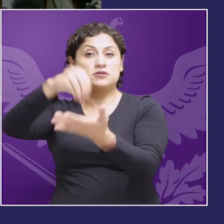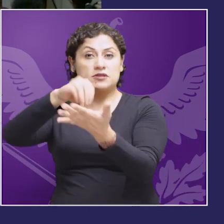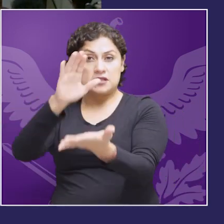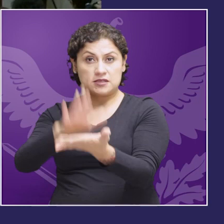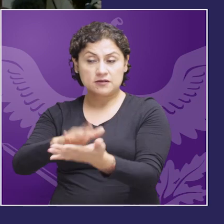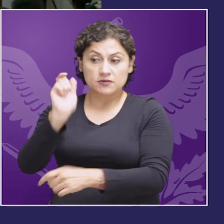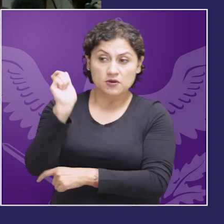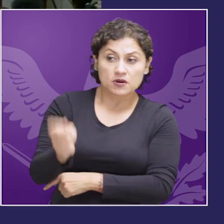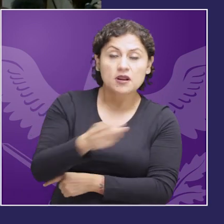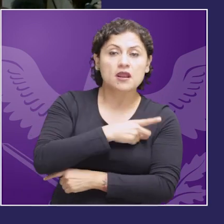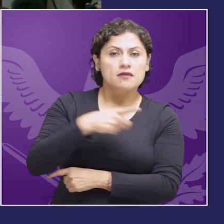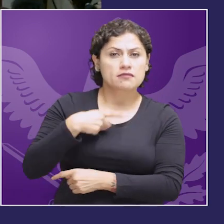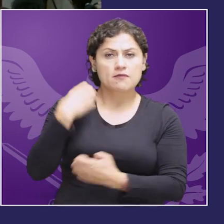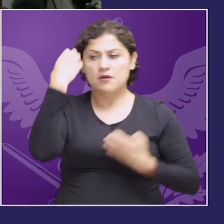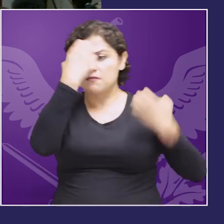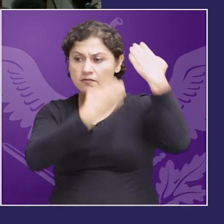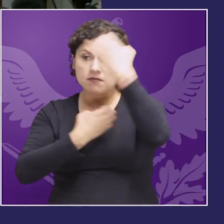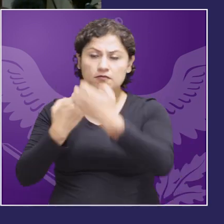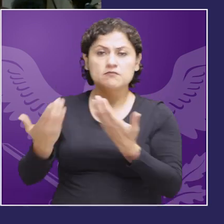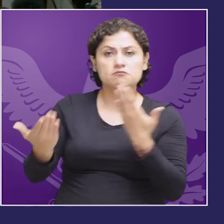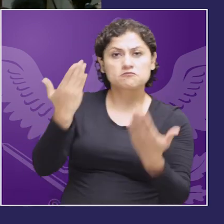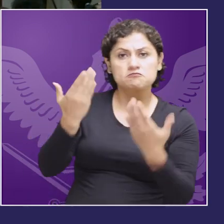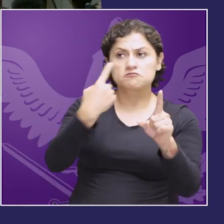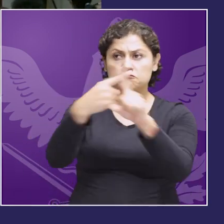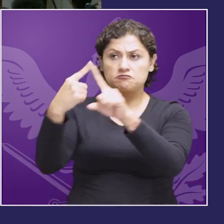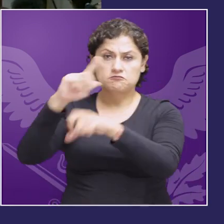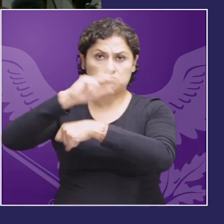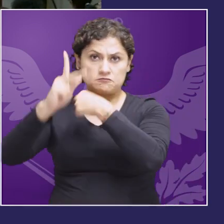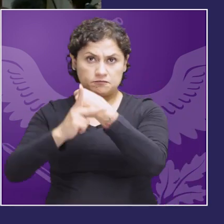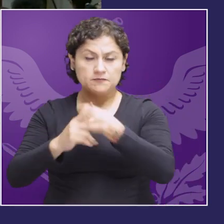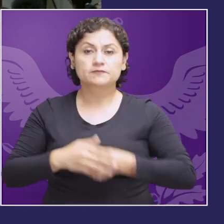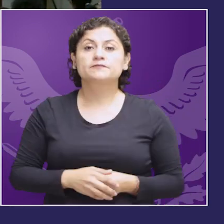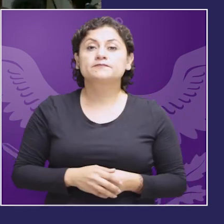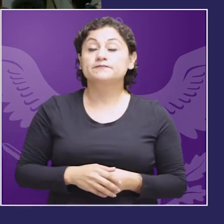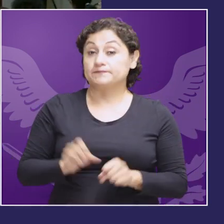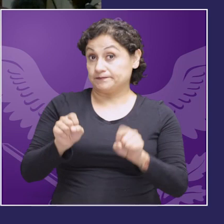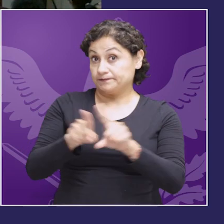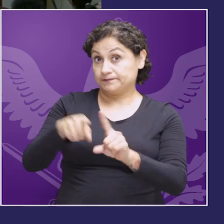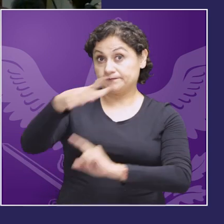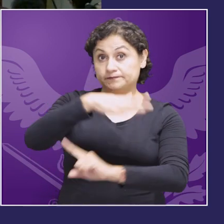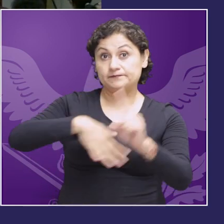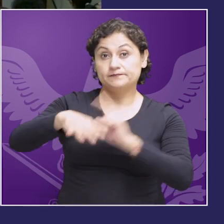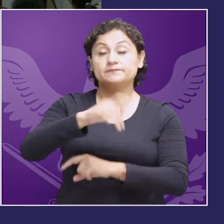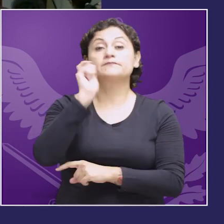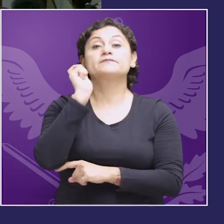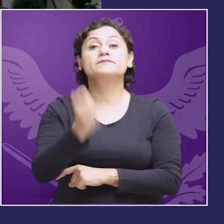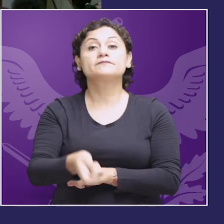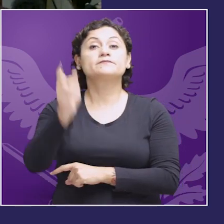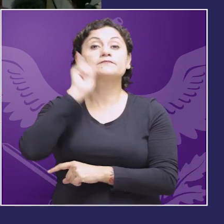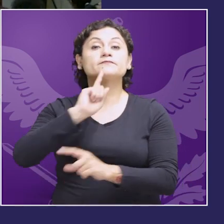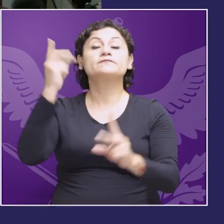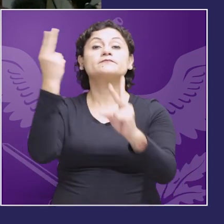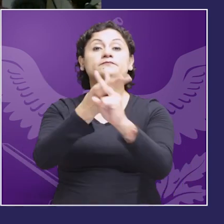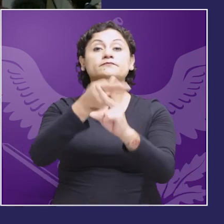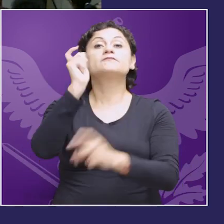agresiones contra la mujer por su condición de tal. Hay toda una beta que se ha abierto con esta definición que es importante analizarla y tener